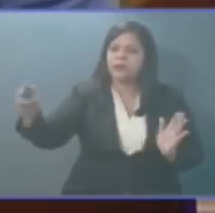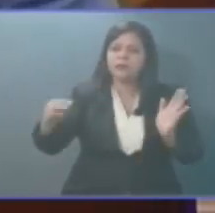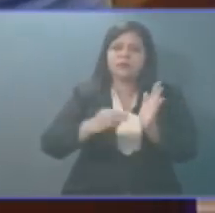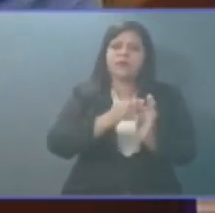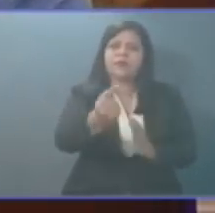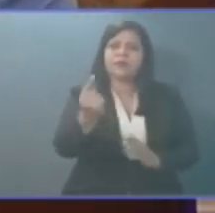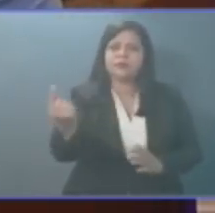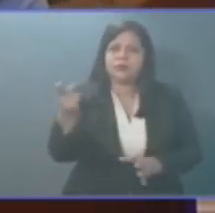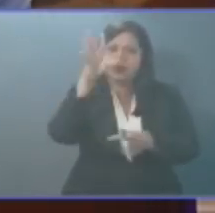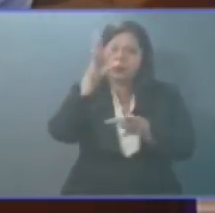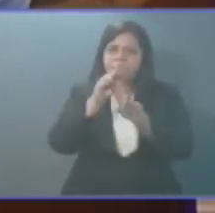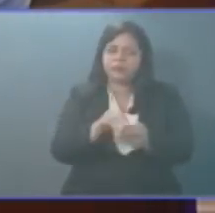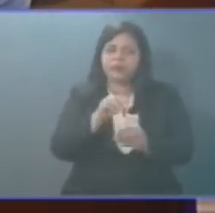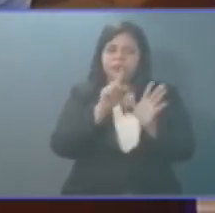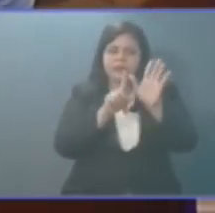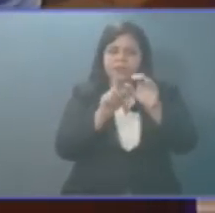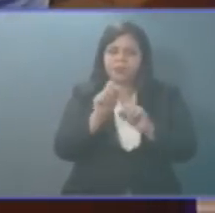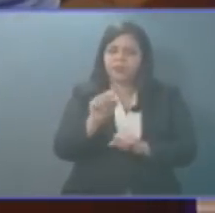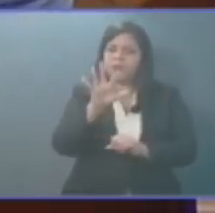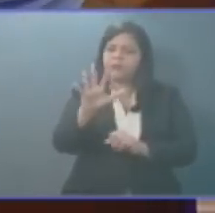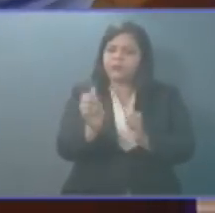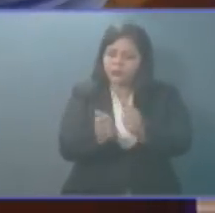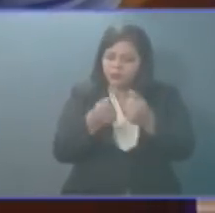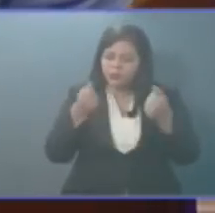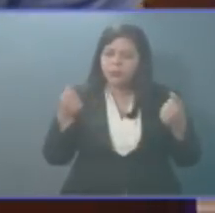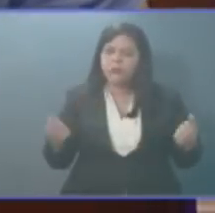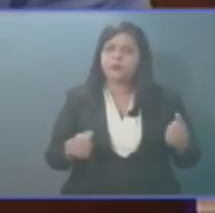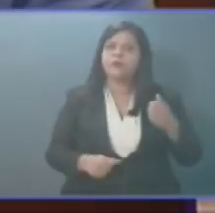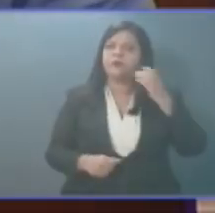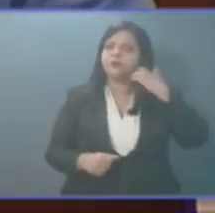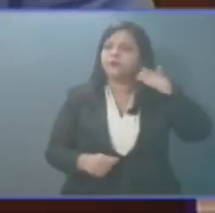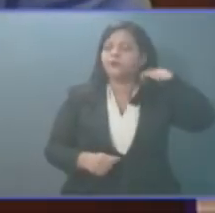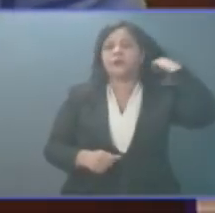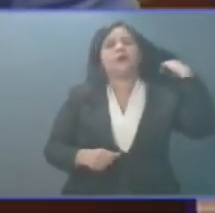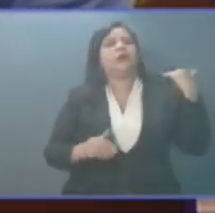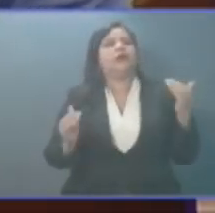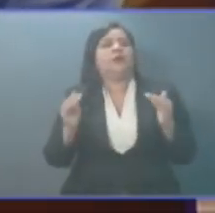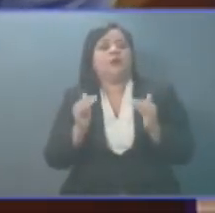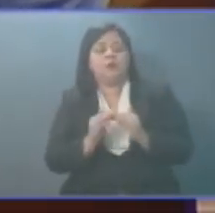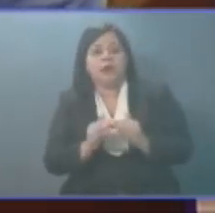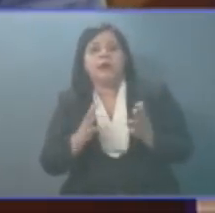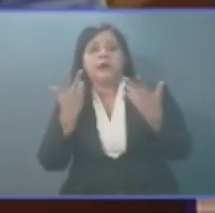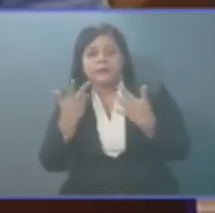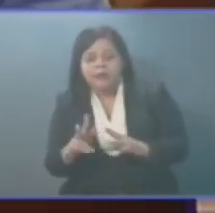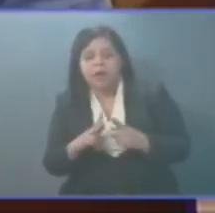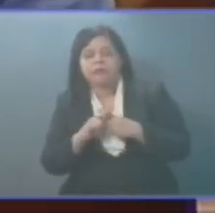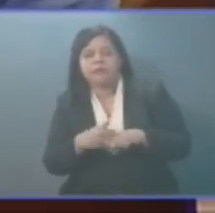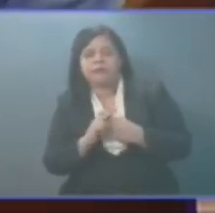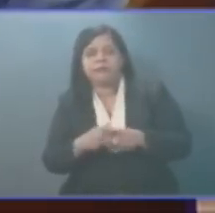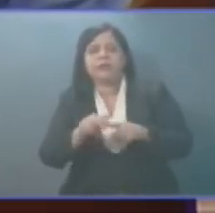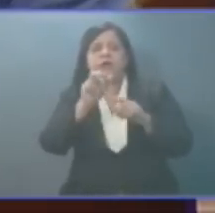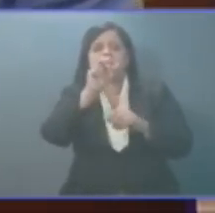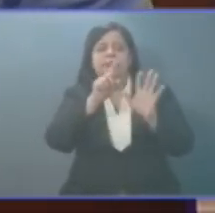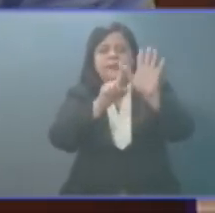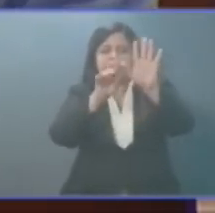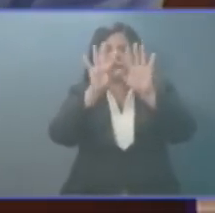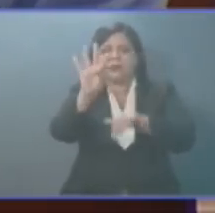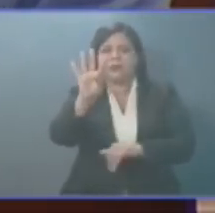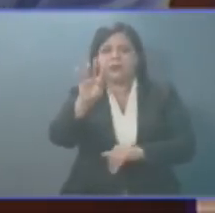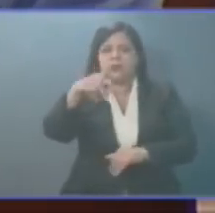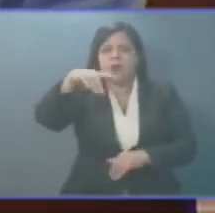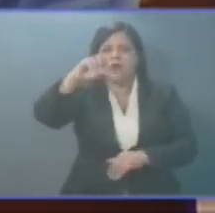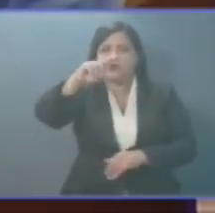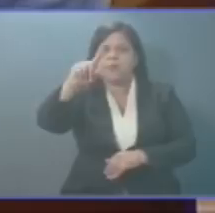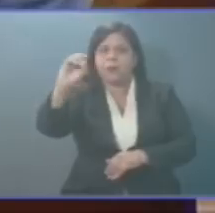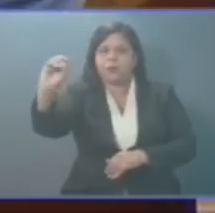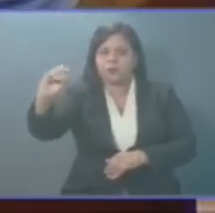habitantes por una inversión de 6.5 millones. También se han rehabilitado 64 pozos por una